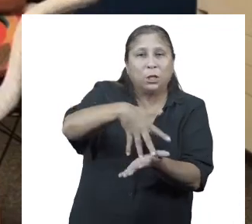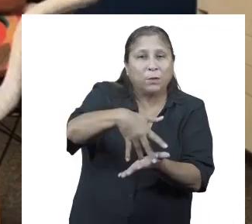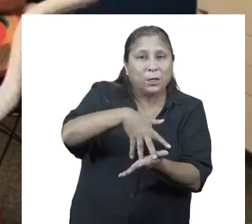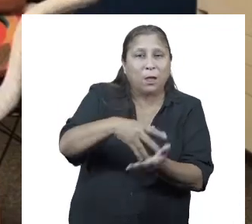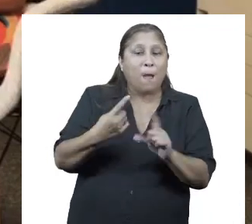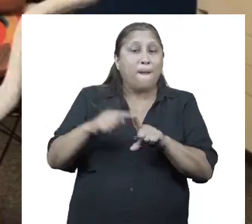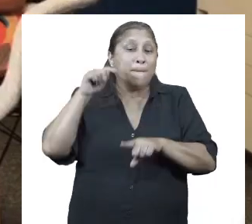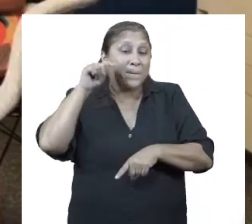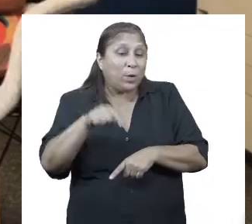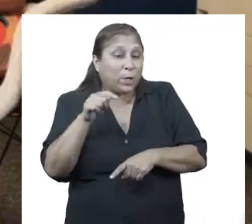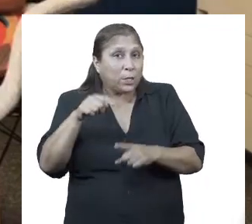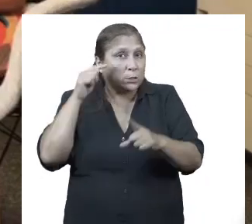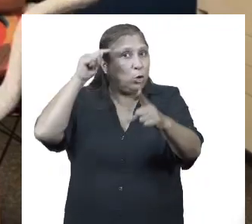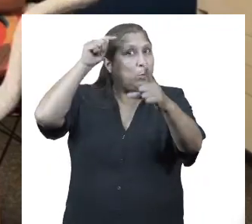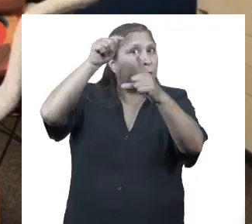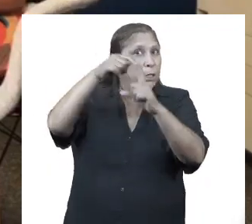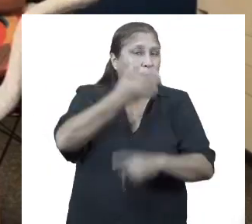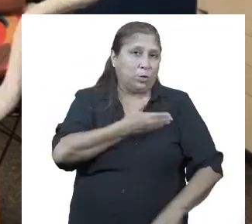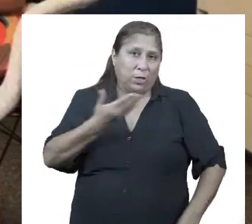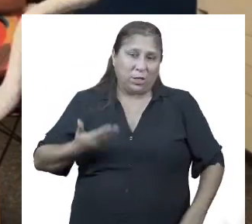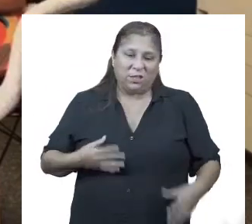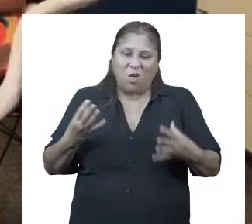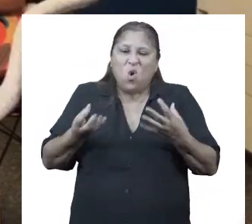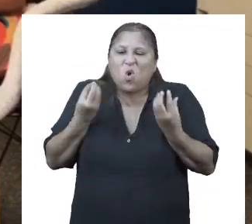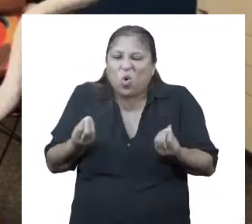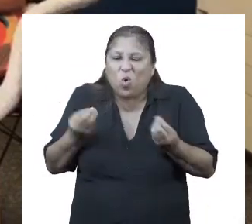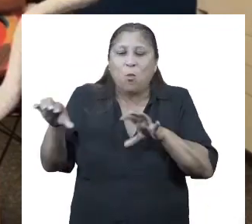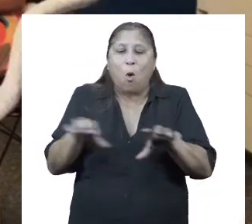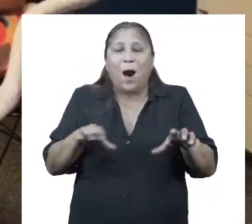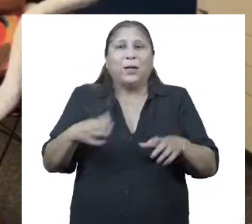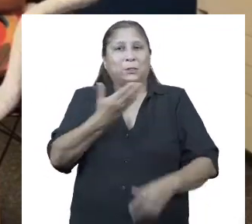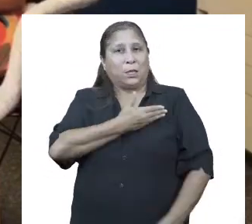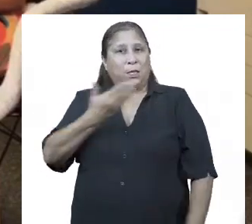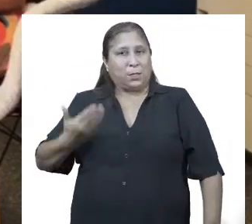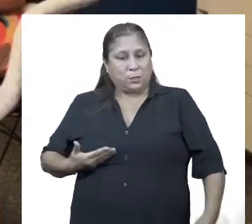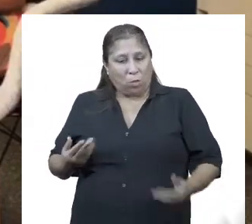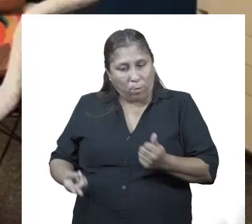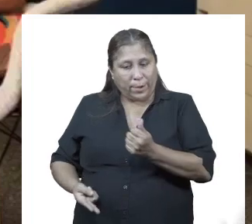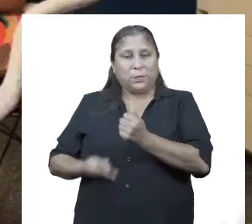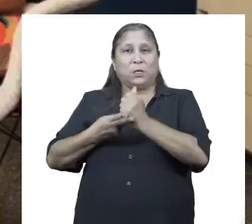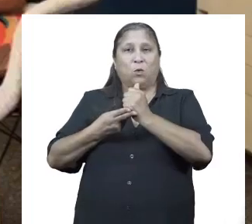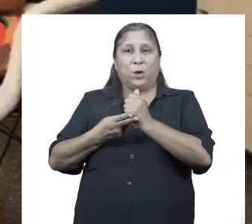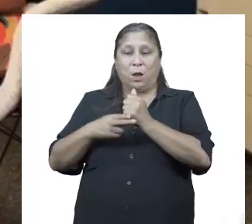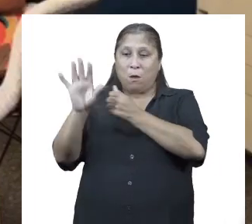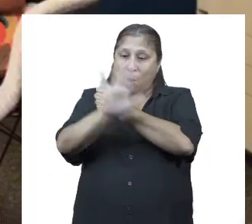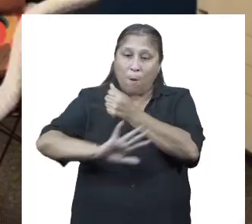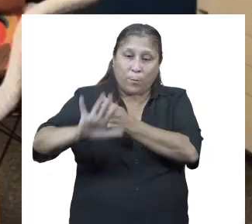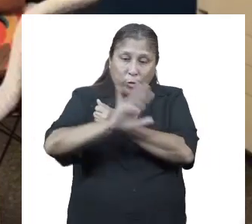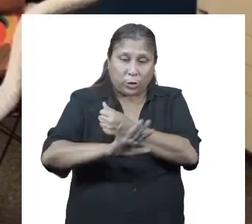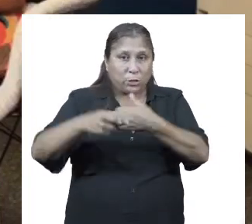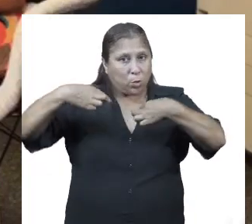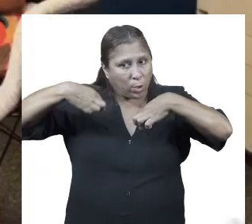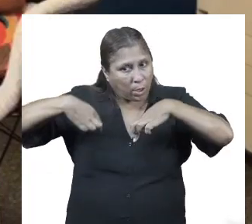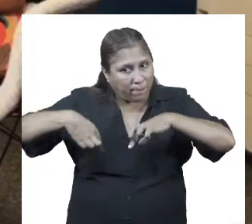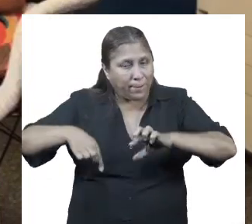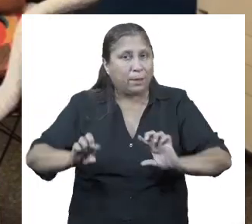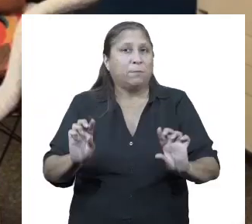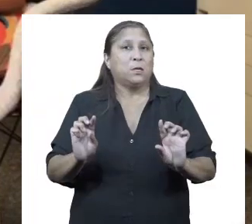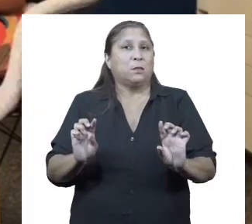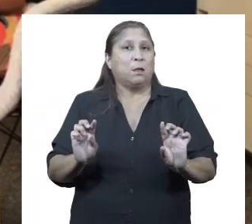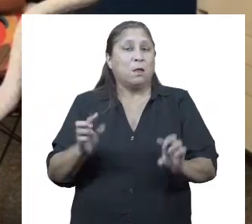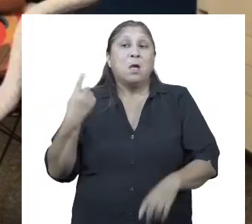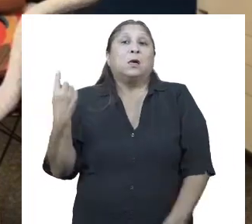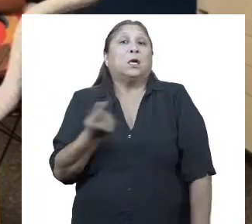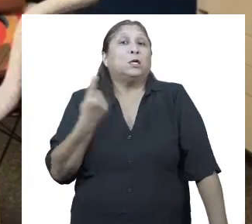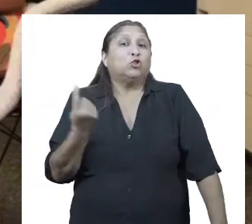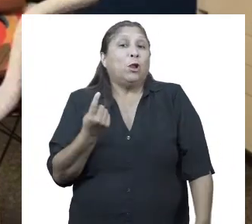vulnerabilidad, pero ahí está el desafío del Estado. ¿Cómo va a ser el Estado para garantizar, establecer salvaguardas que permitan